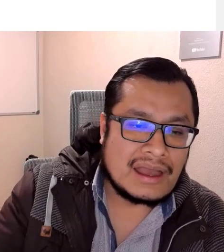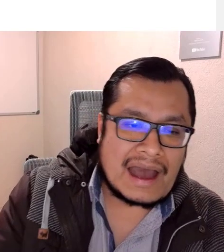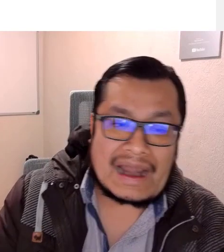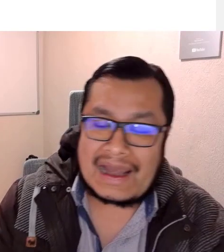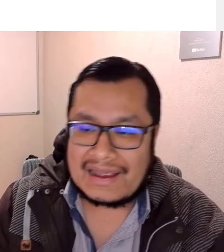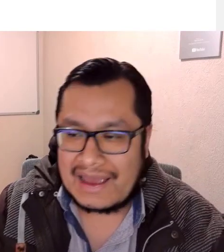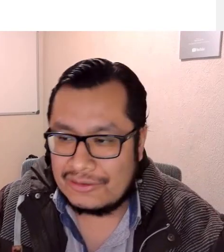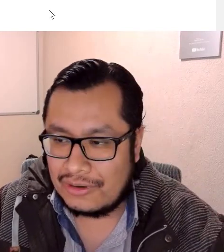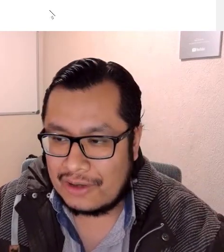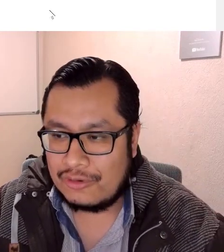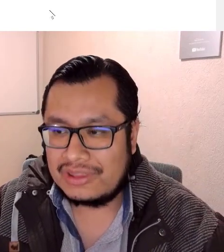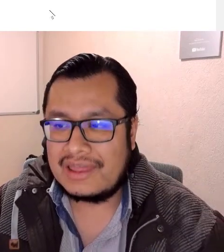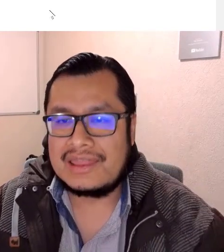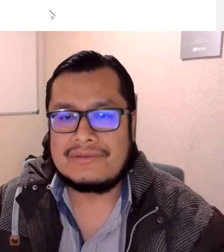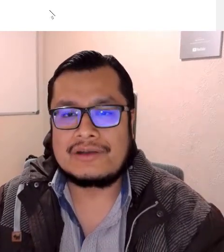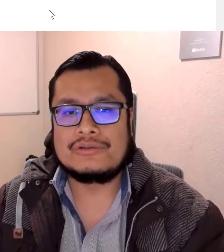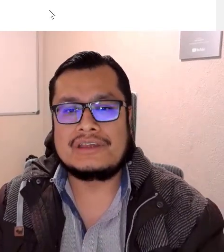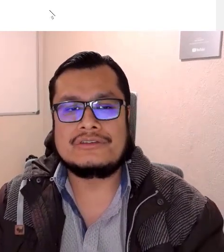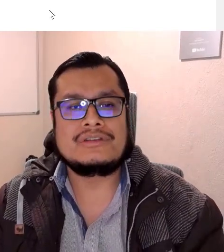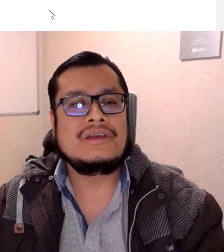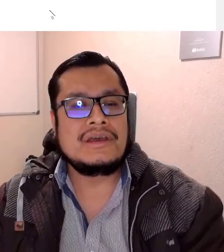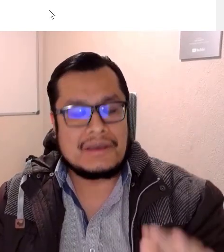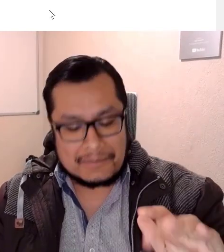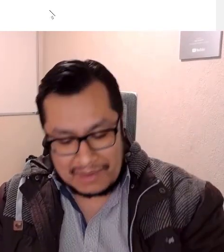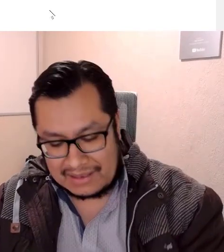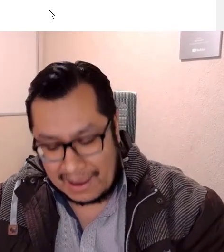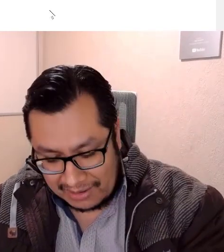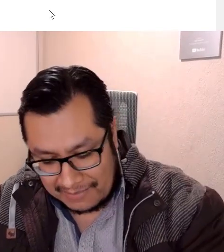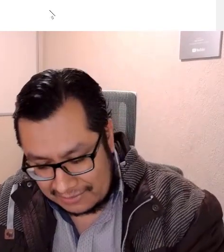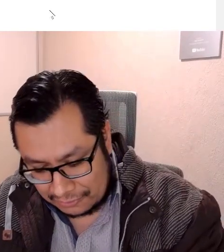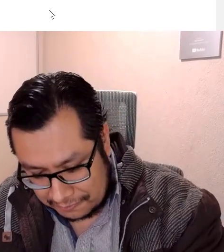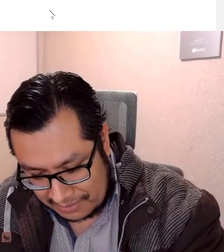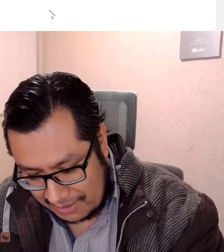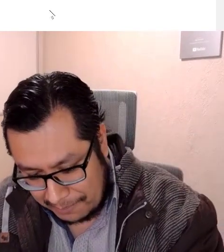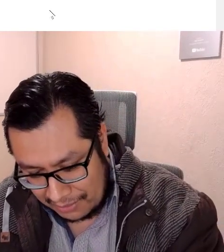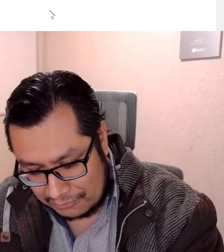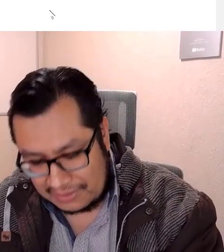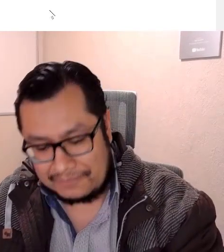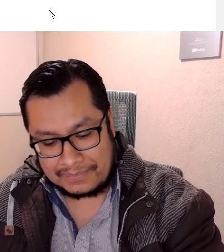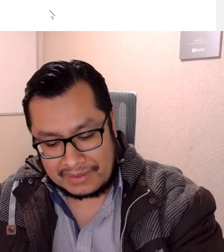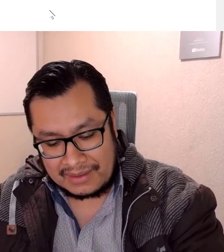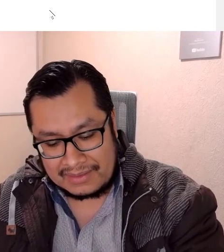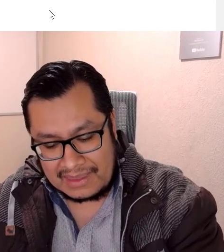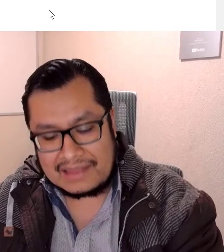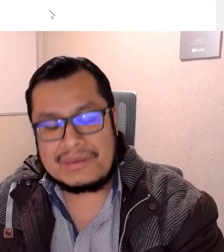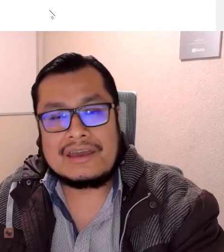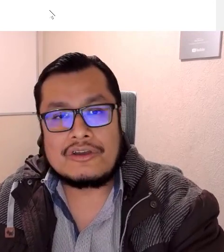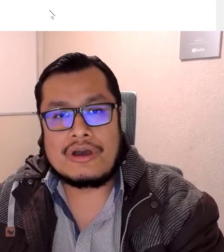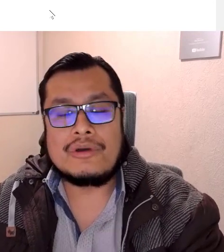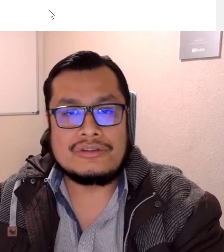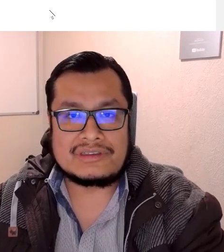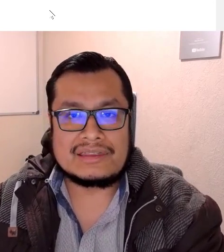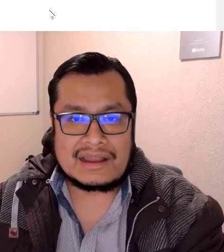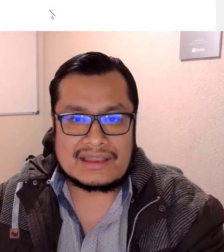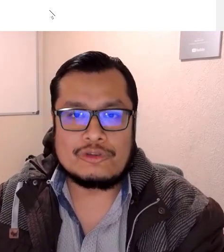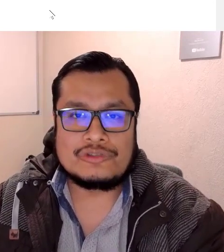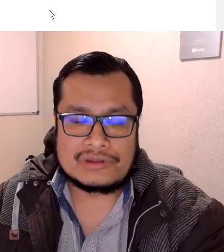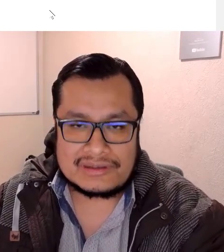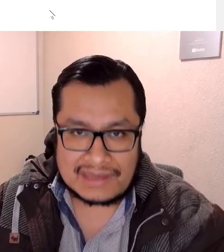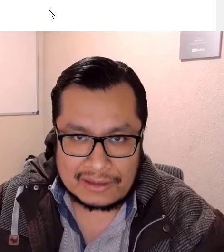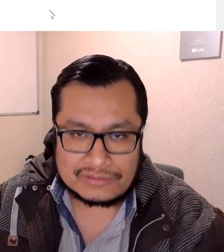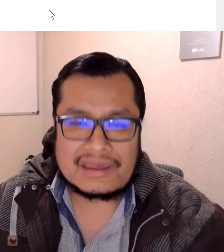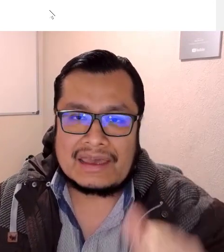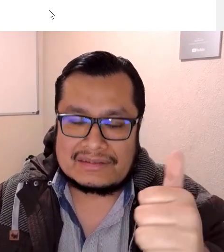estuvieron arrancando la jornada de vacunación bien a ver maestros primer pregunta díganme cómo los están tratando